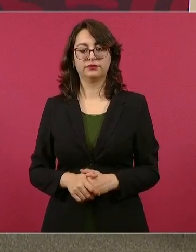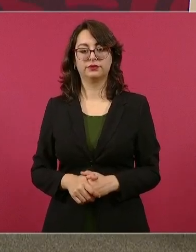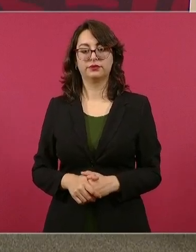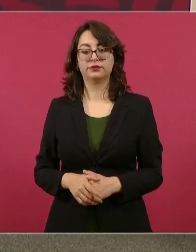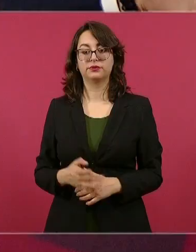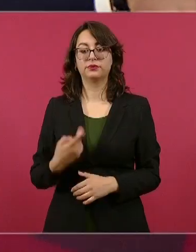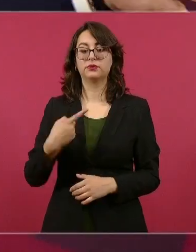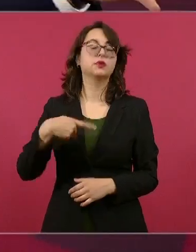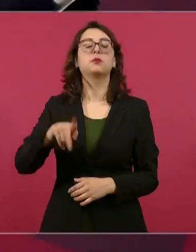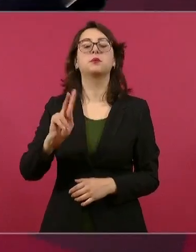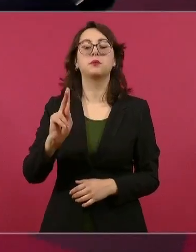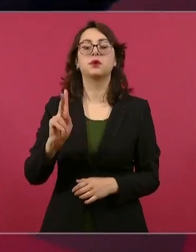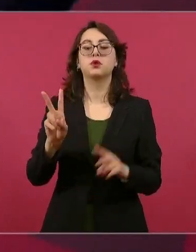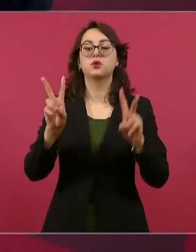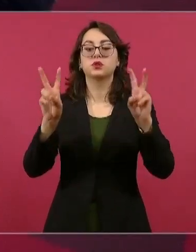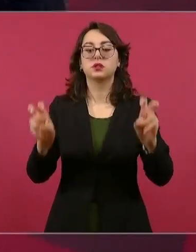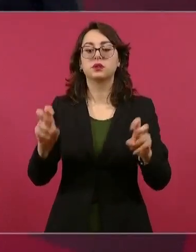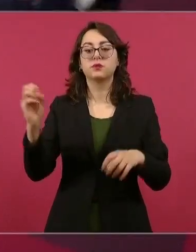es un acto